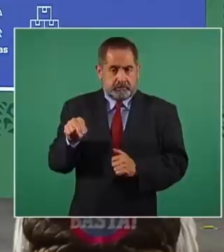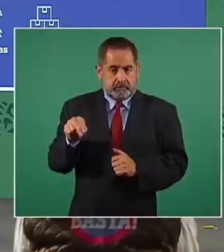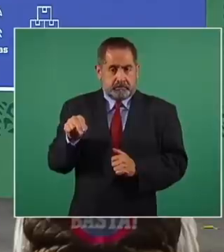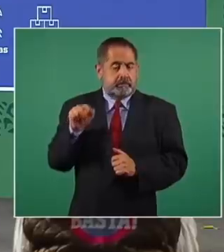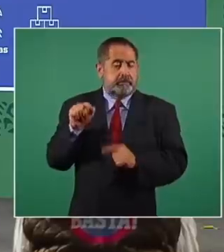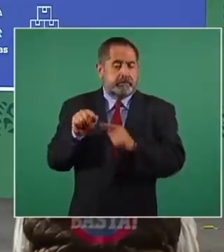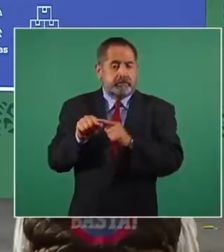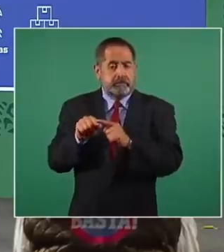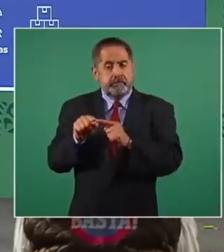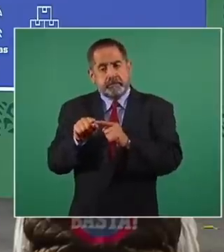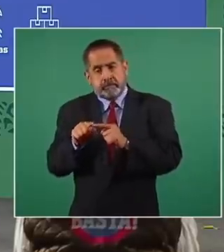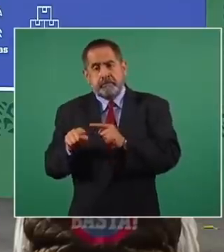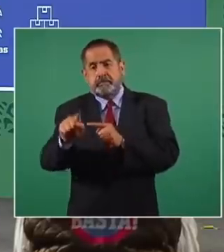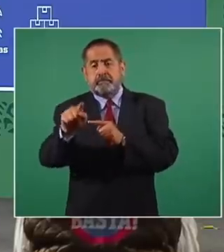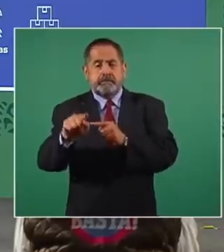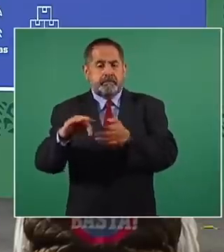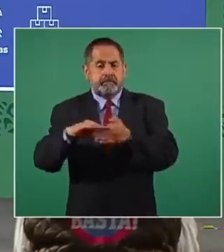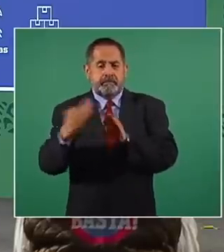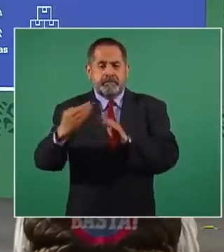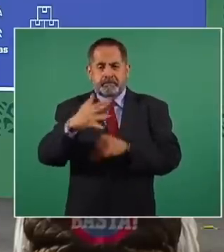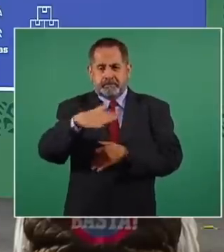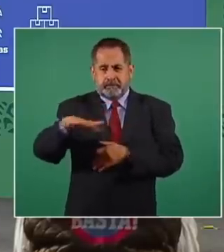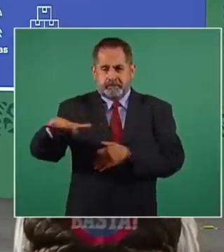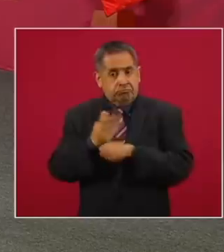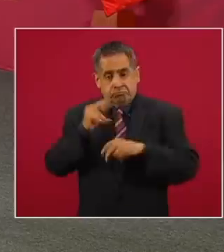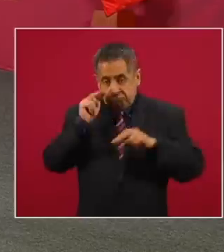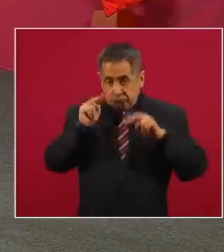nuevo aeropuerto en Tulum.